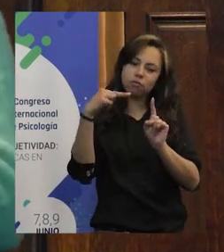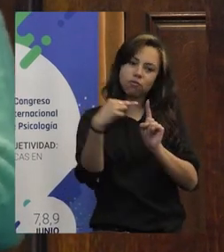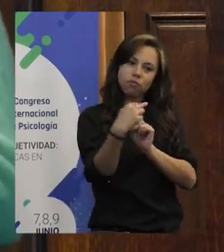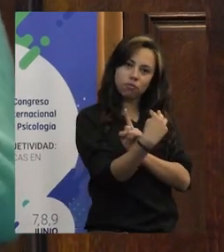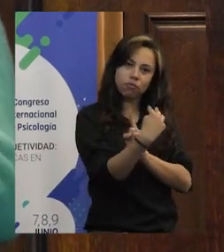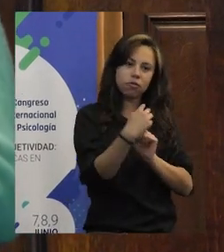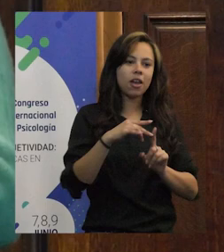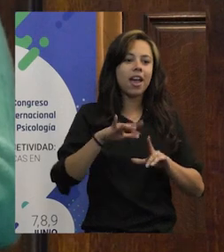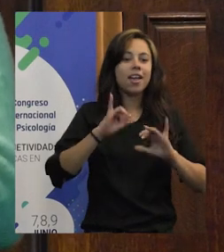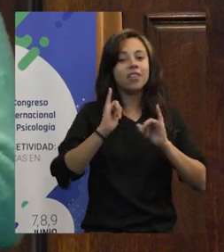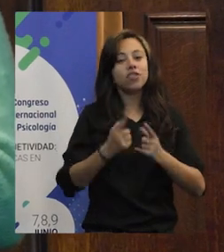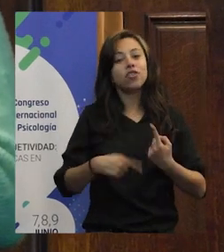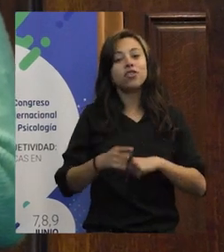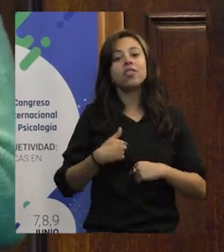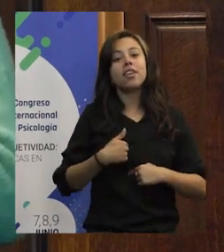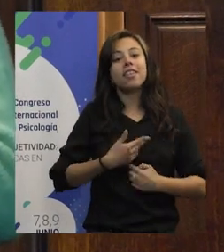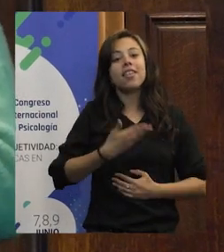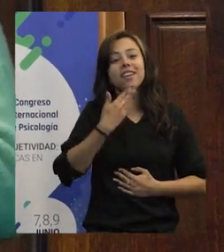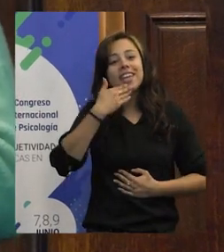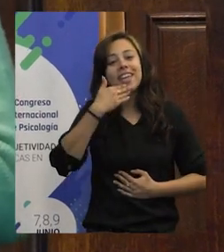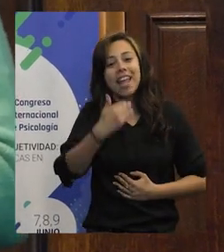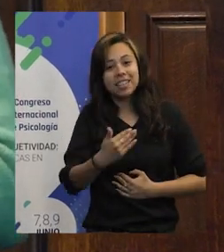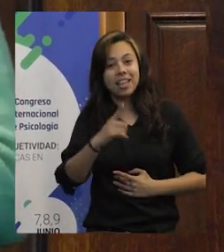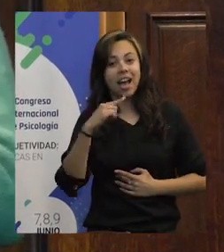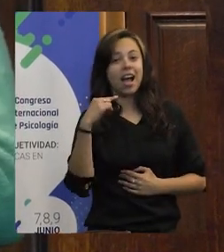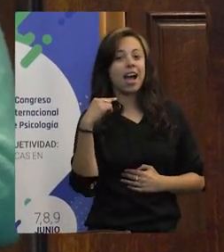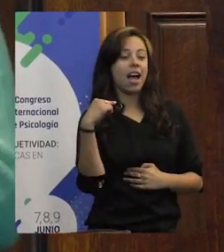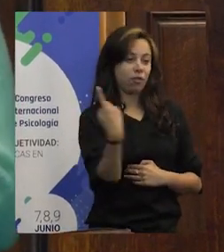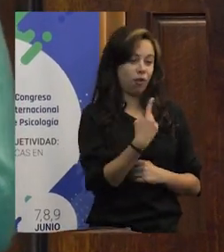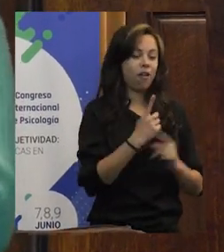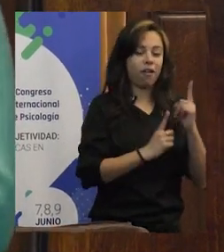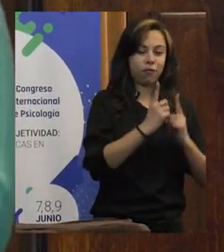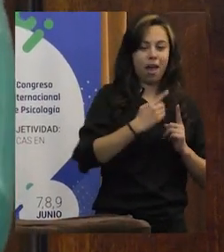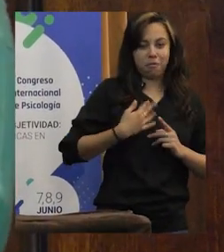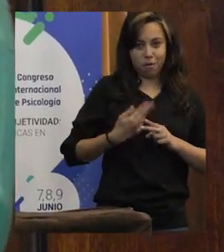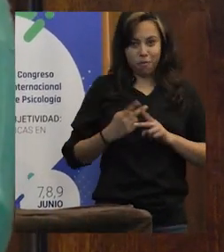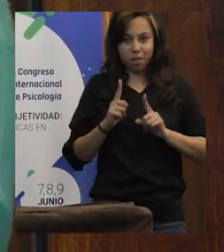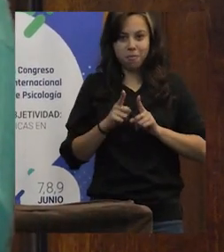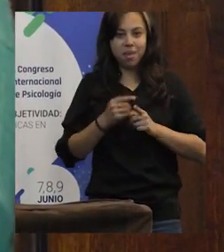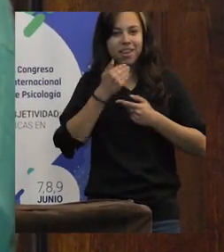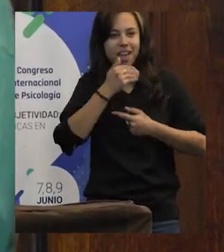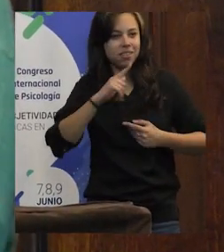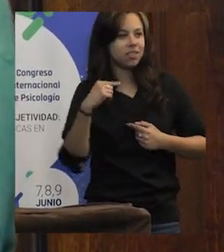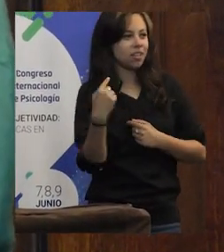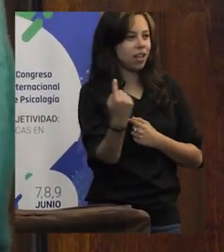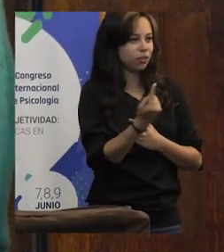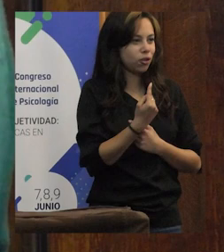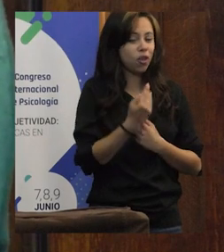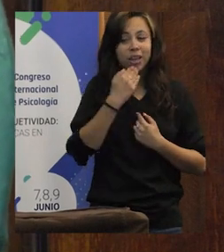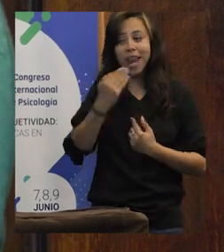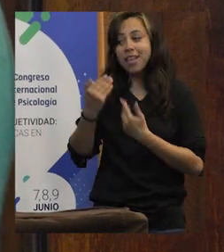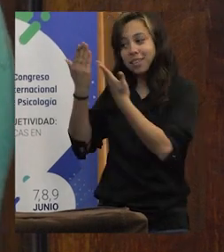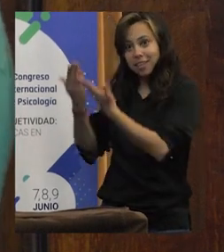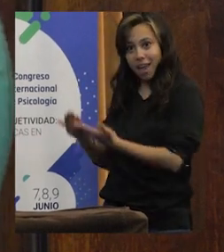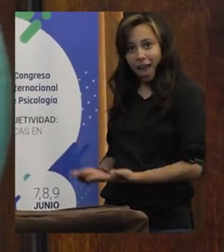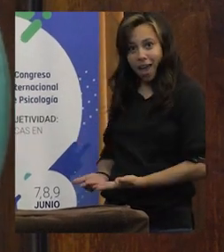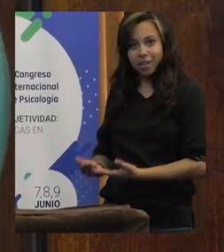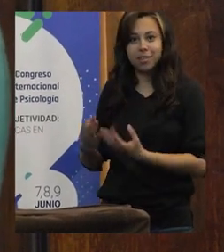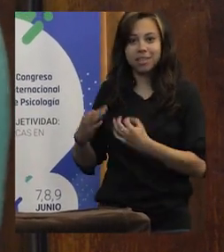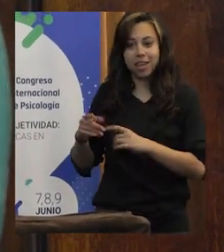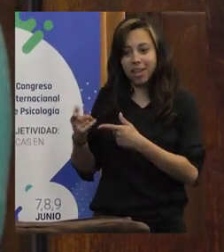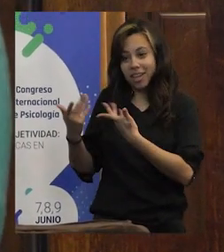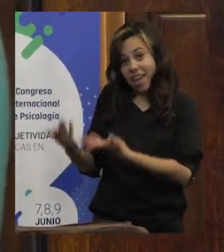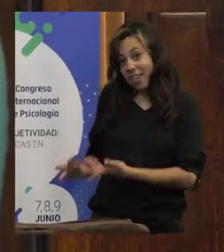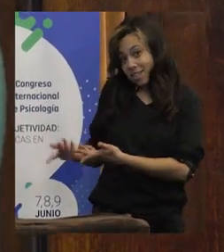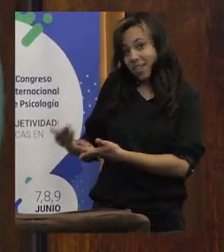nombre y en el de la comunidad de la Facultad de Psicología esta oportunidad y, bueno, la invito a venir para acá, a tomar la palabra para esta